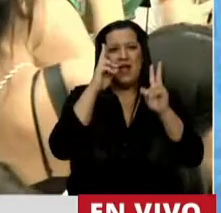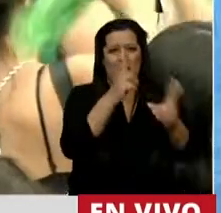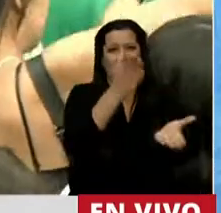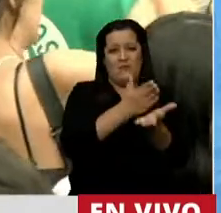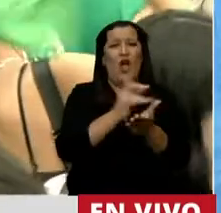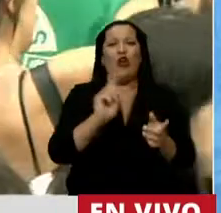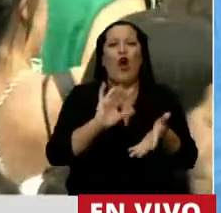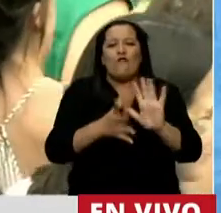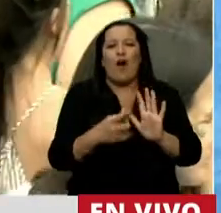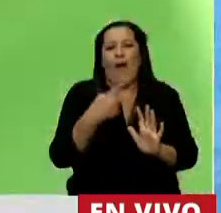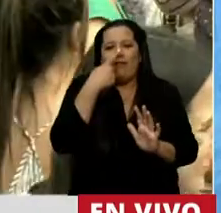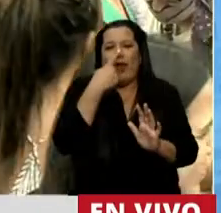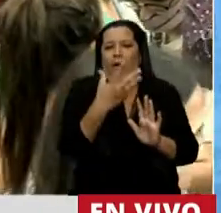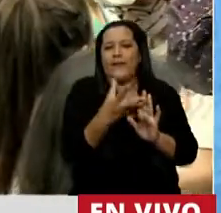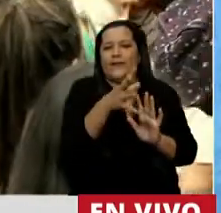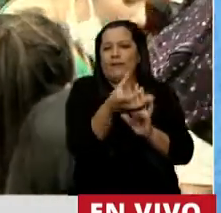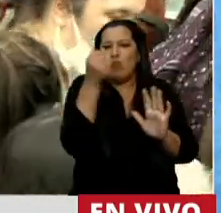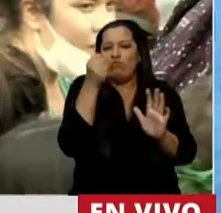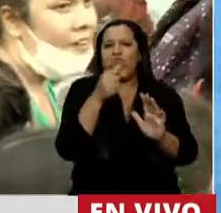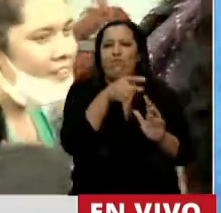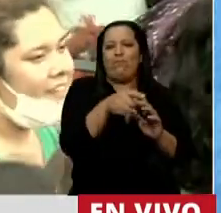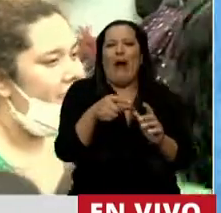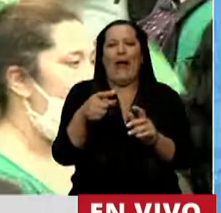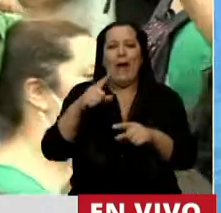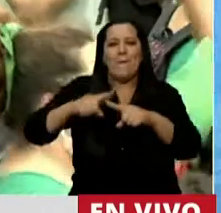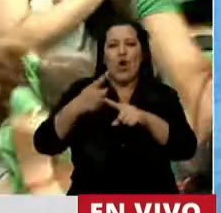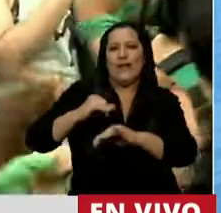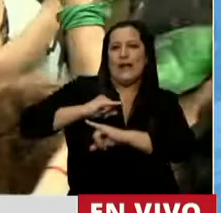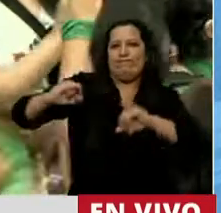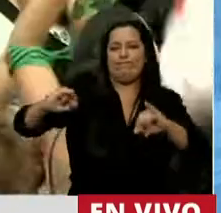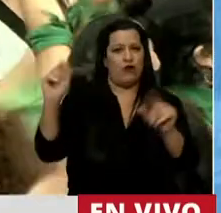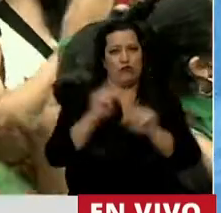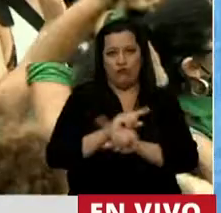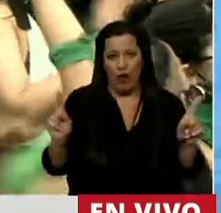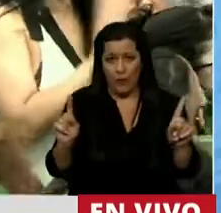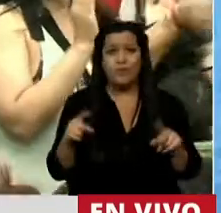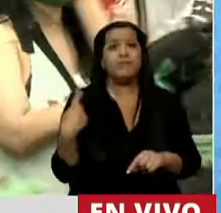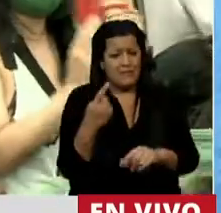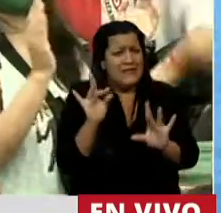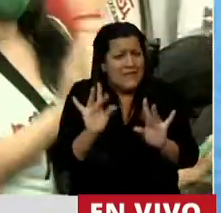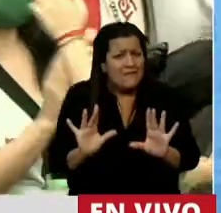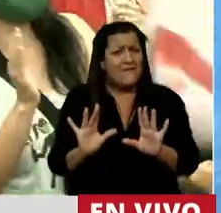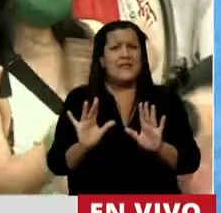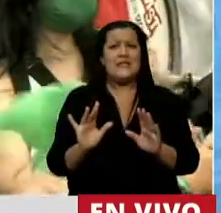los utilice para el clientelismo político. Yo sé que es difícil